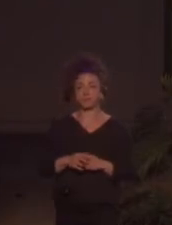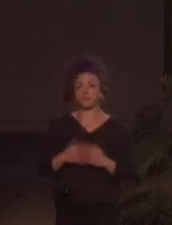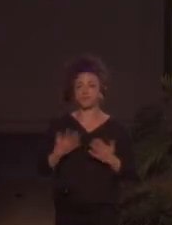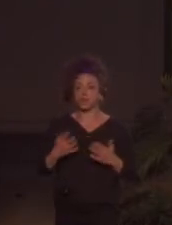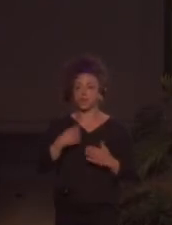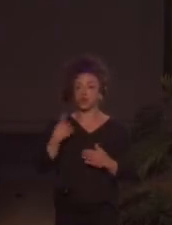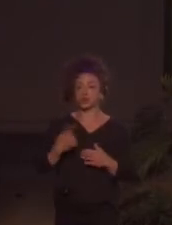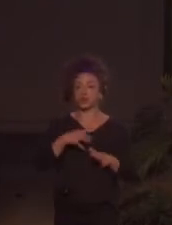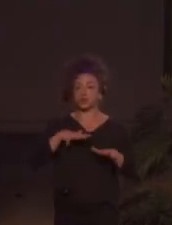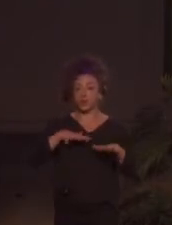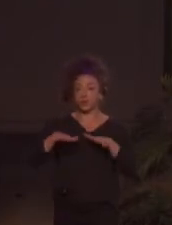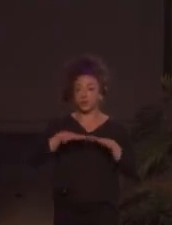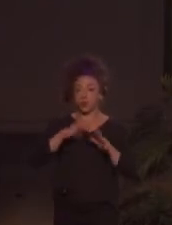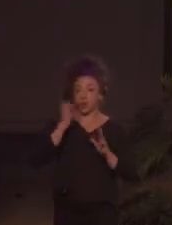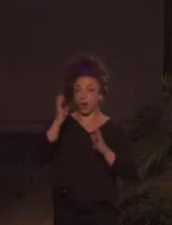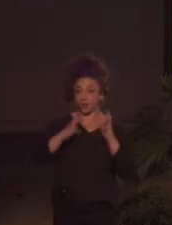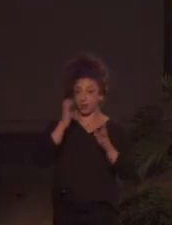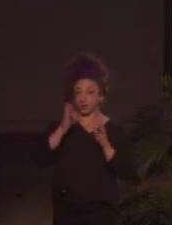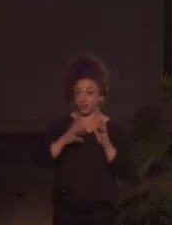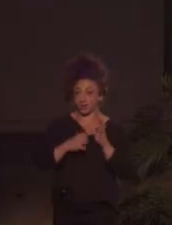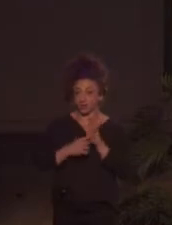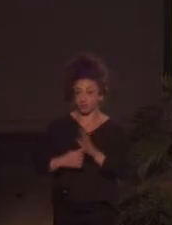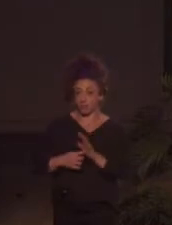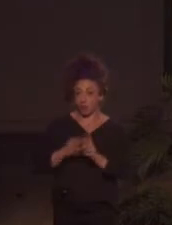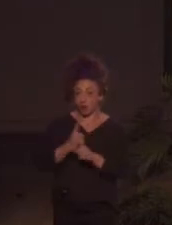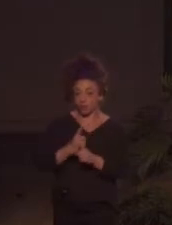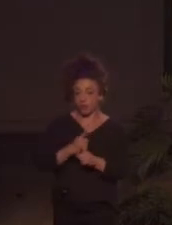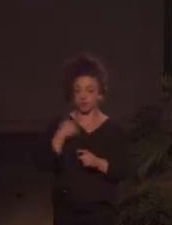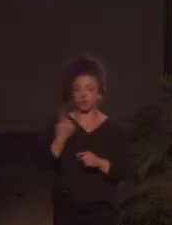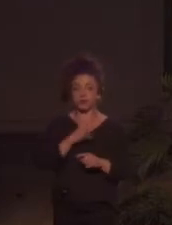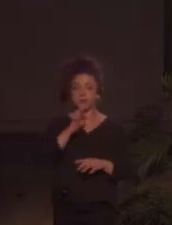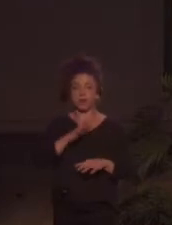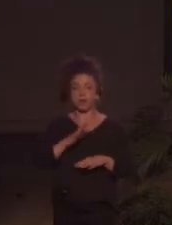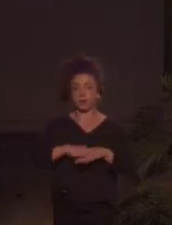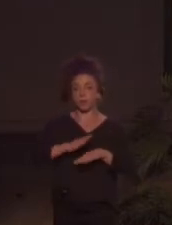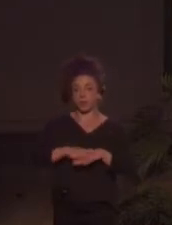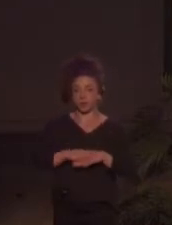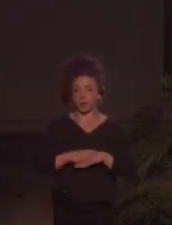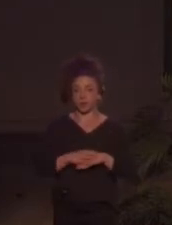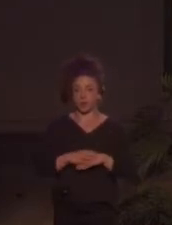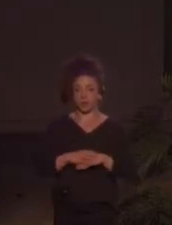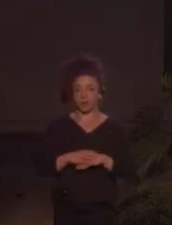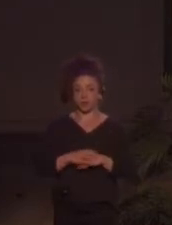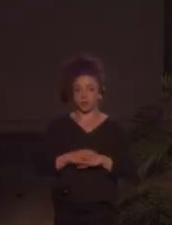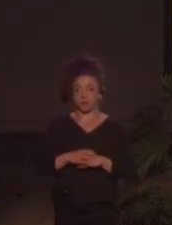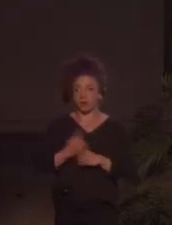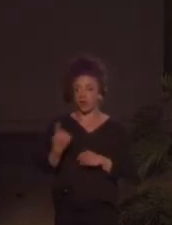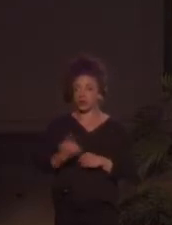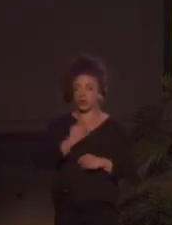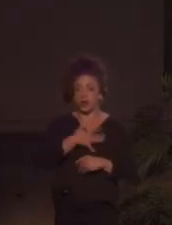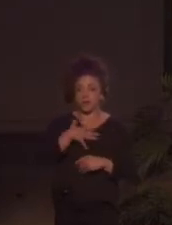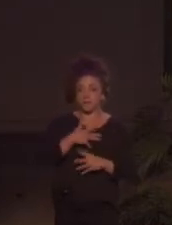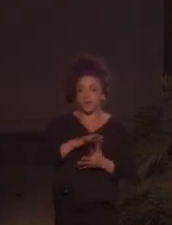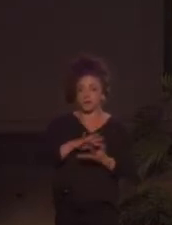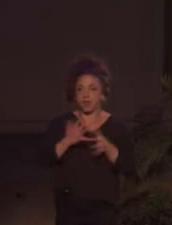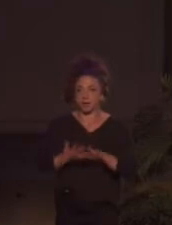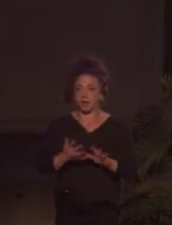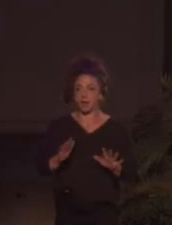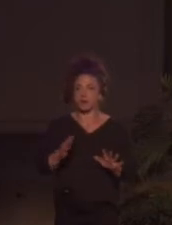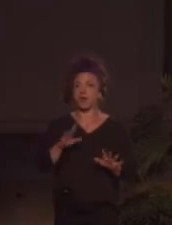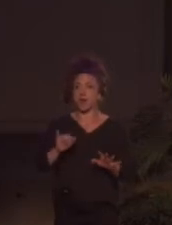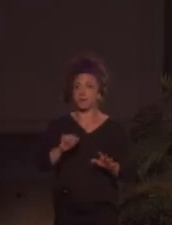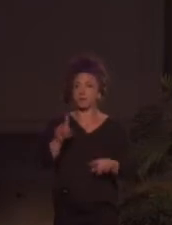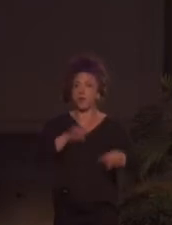garela horra aldaketa bat egiten edo, baina badago arazo handi bat dela gure borroka lotu dela kontsumitzeko era